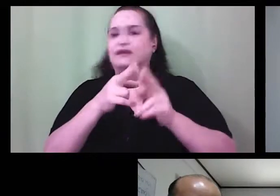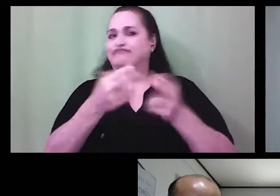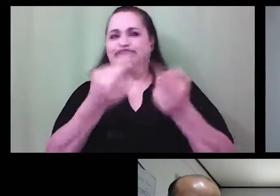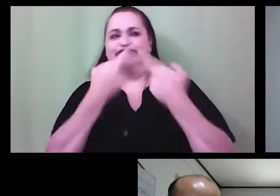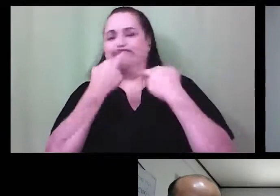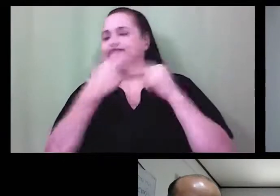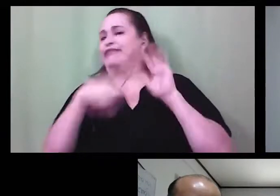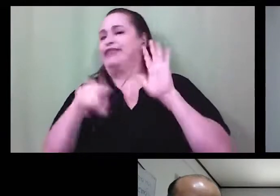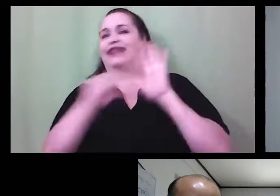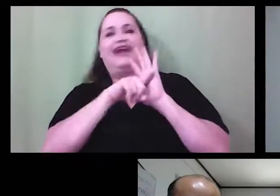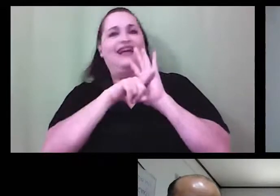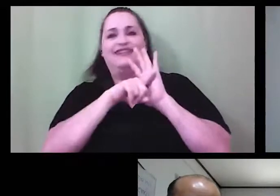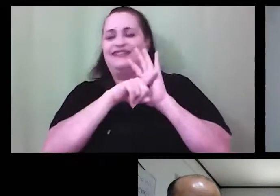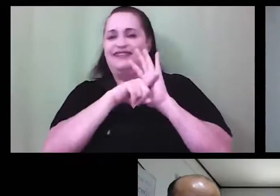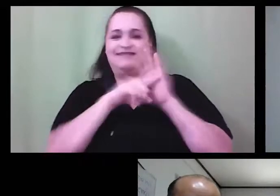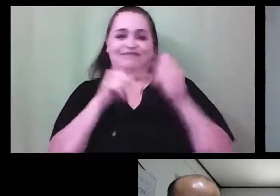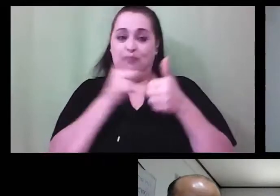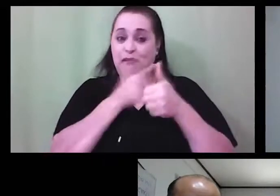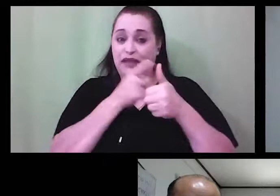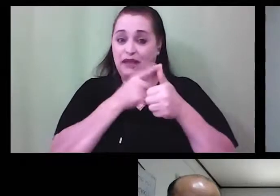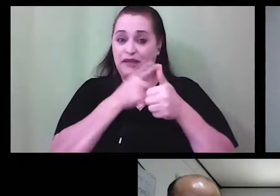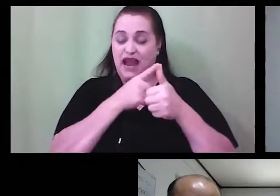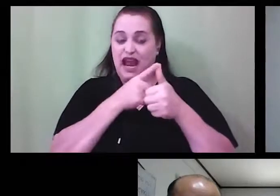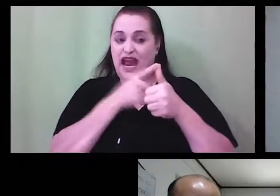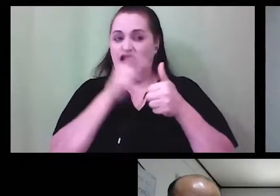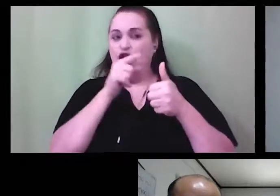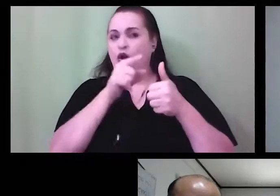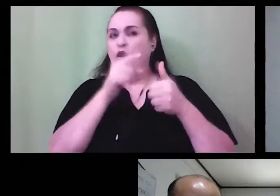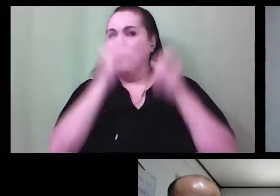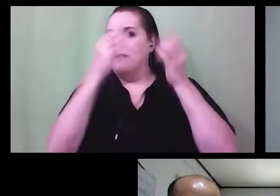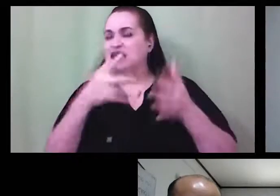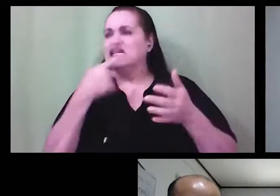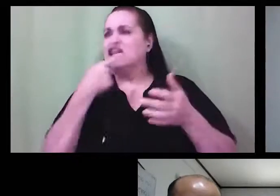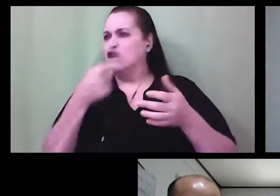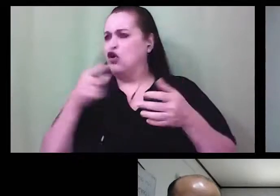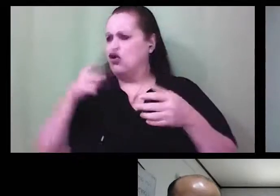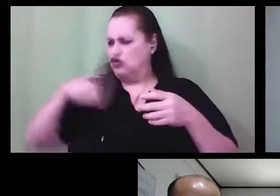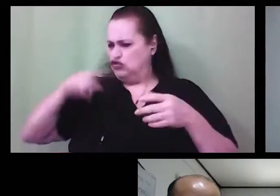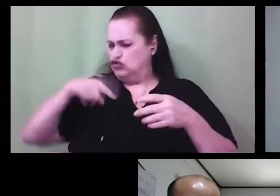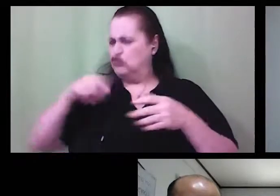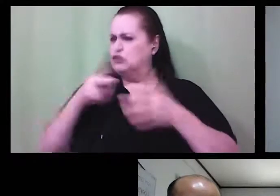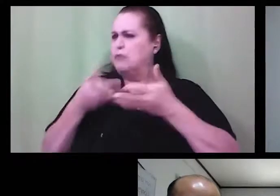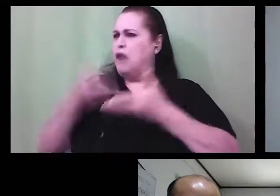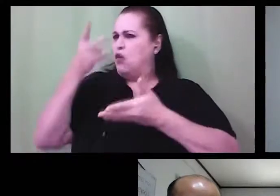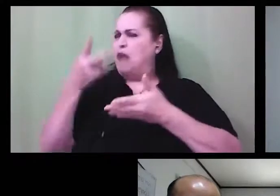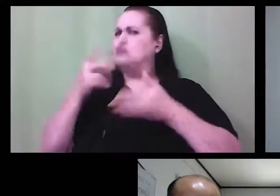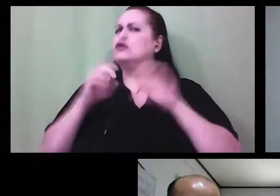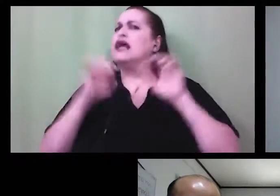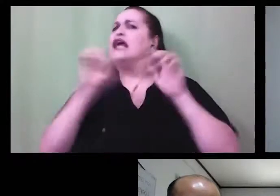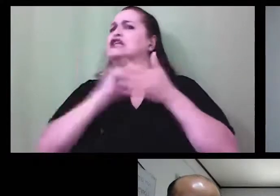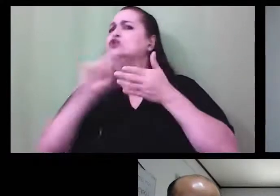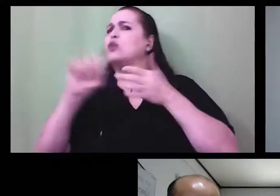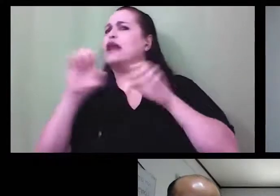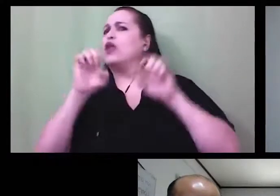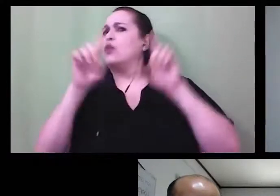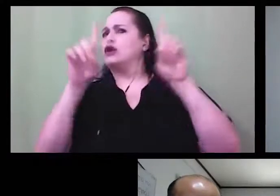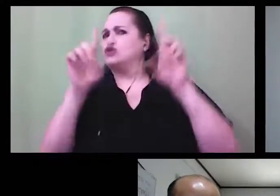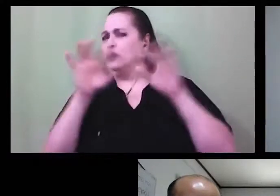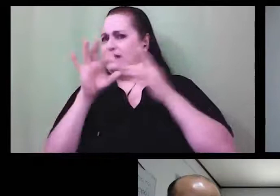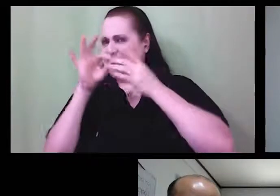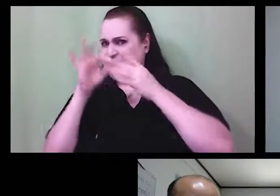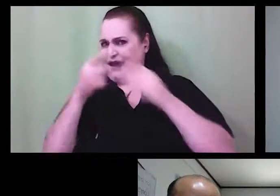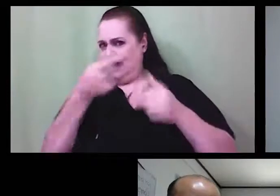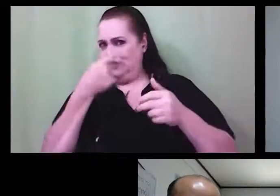¿verdad? Primero dejó ver entre líneas que si habíamos valorado una escuela de educación especial, después